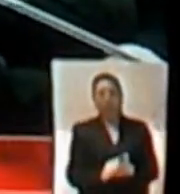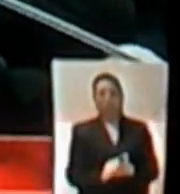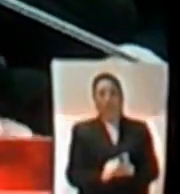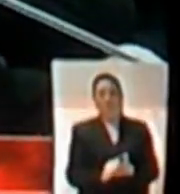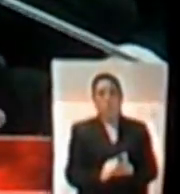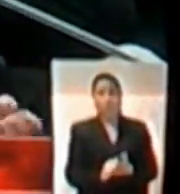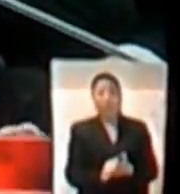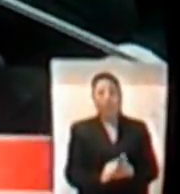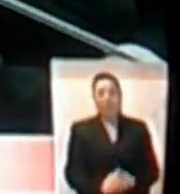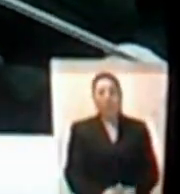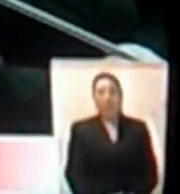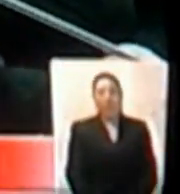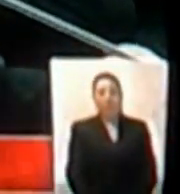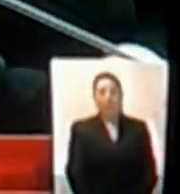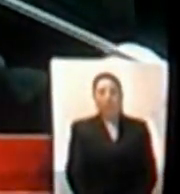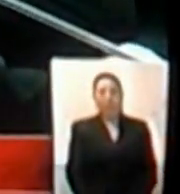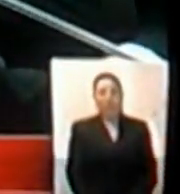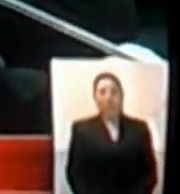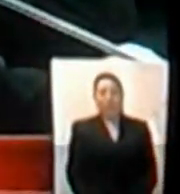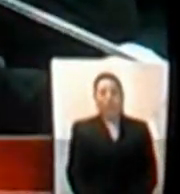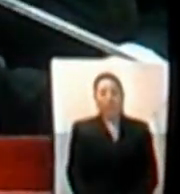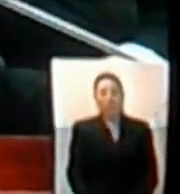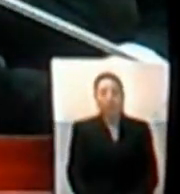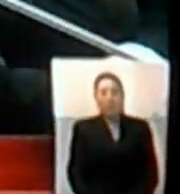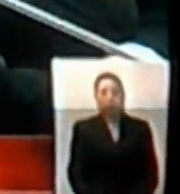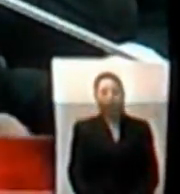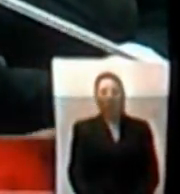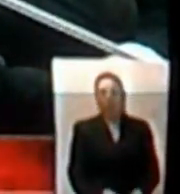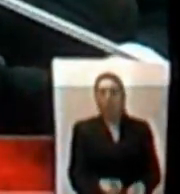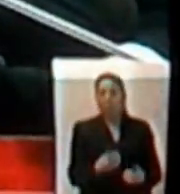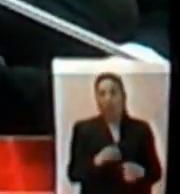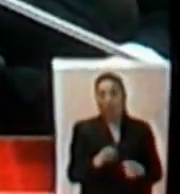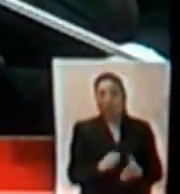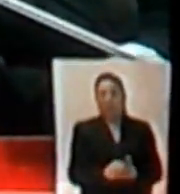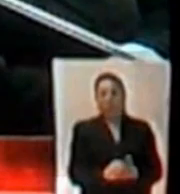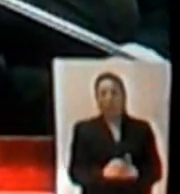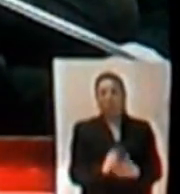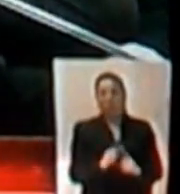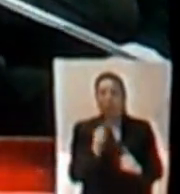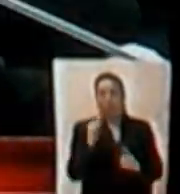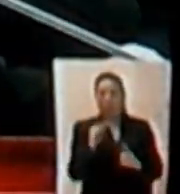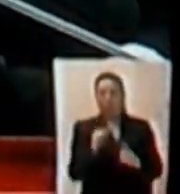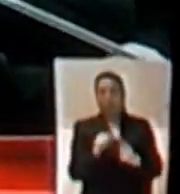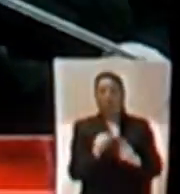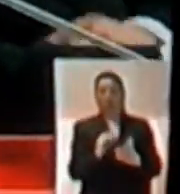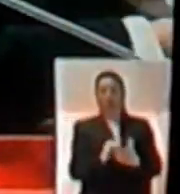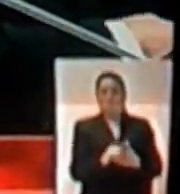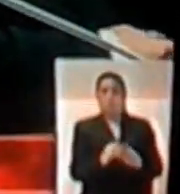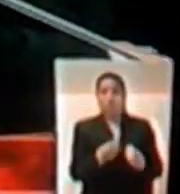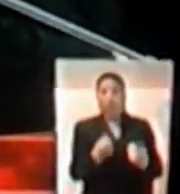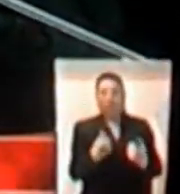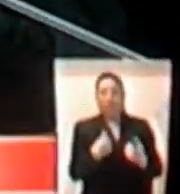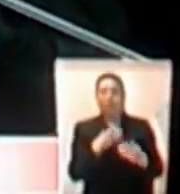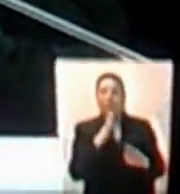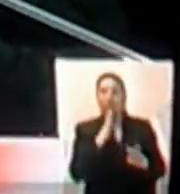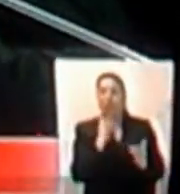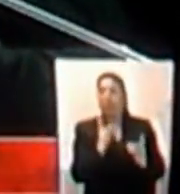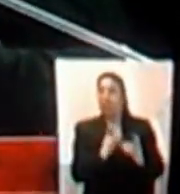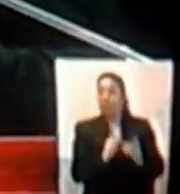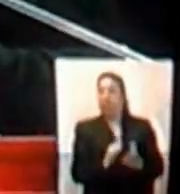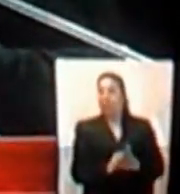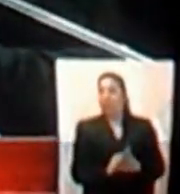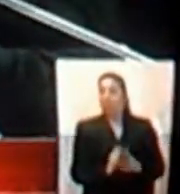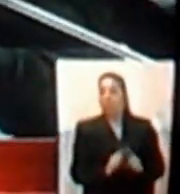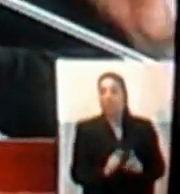felicito, la designación del señor congresista Urquizo como ministro, en el punto de la concertación, del diálogo,